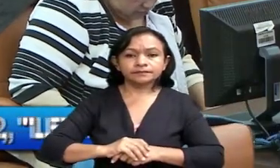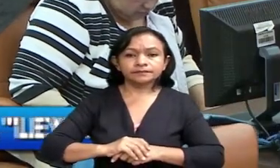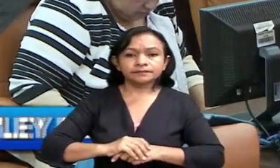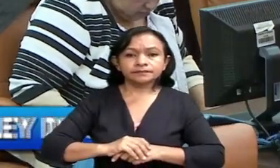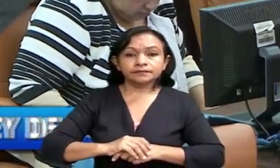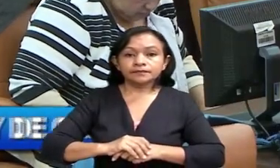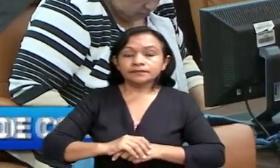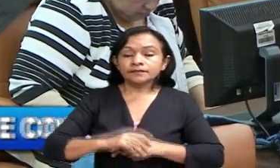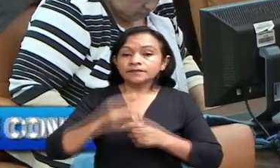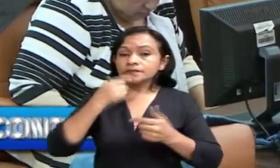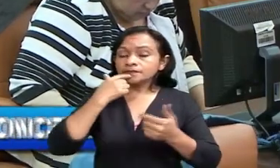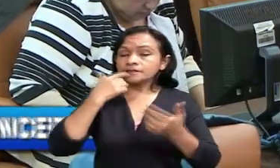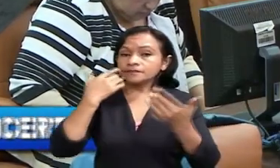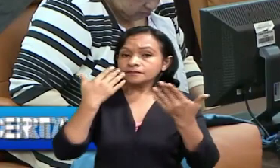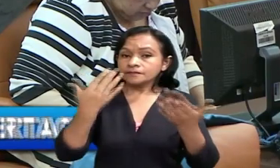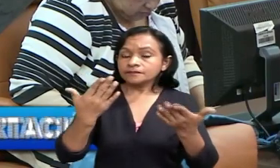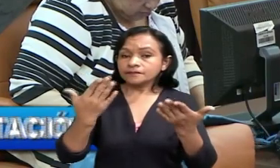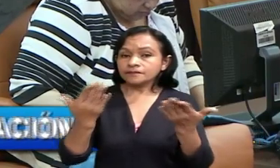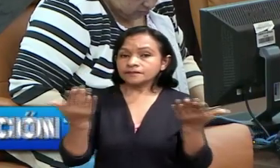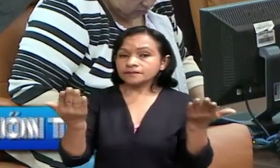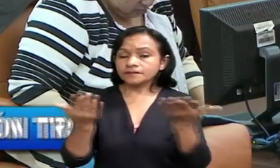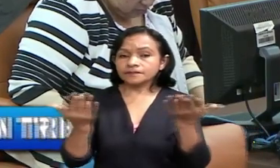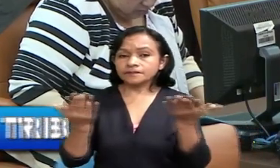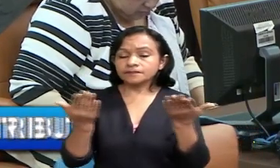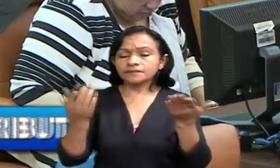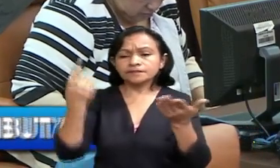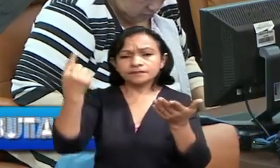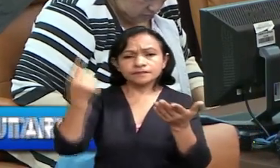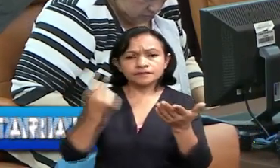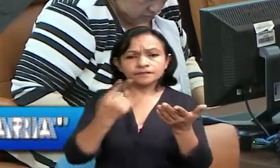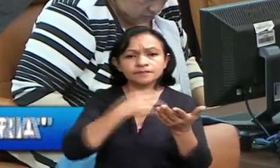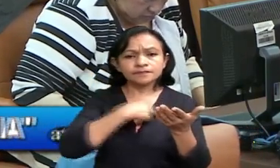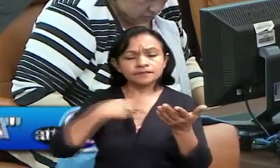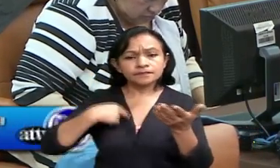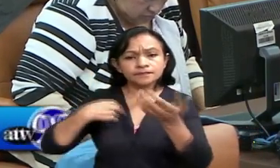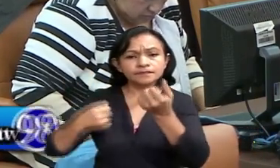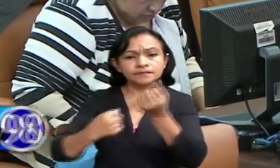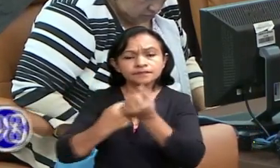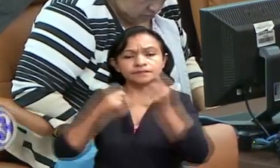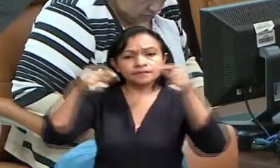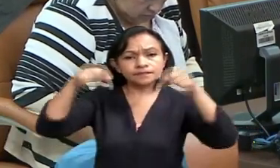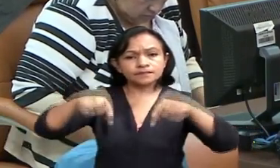¿Y por qué nosotros venimos a sostener aquí